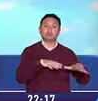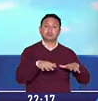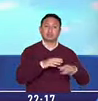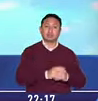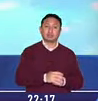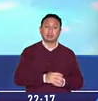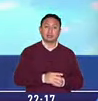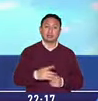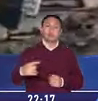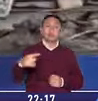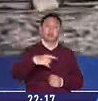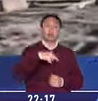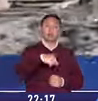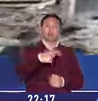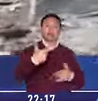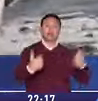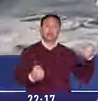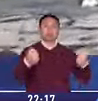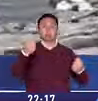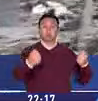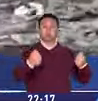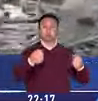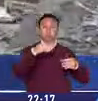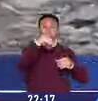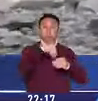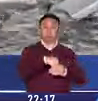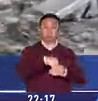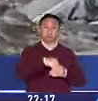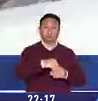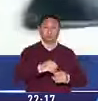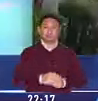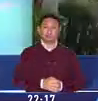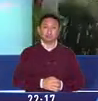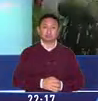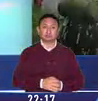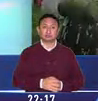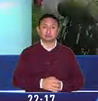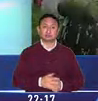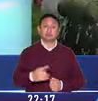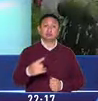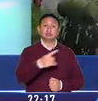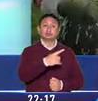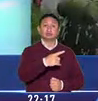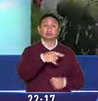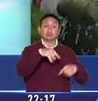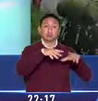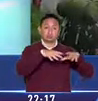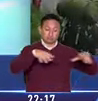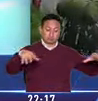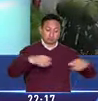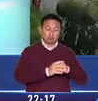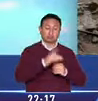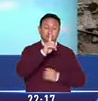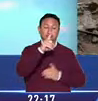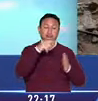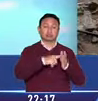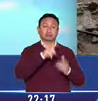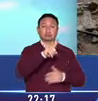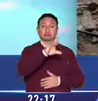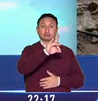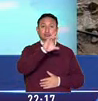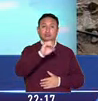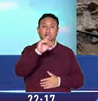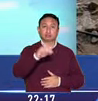Libre, se retuvo un camión en cuyo suelo se encontraba camuflada la mercadería agrupada en 1.180